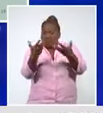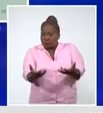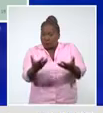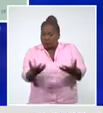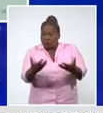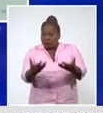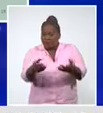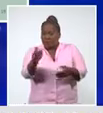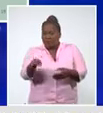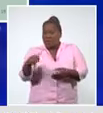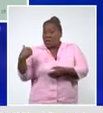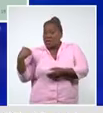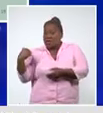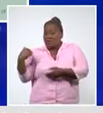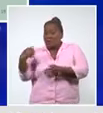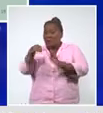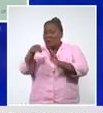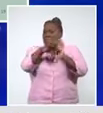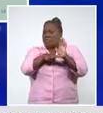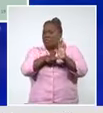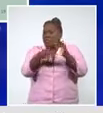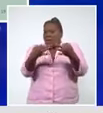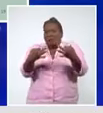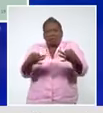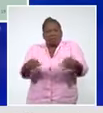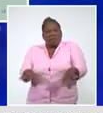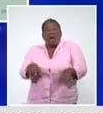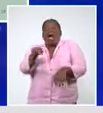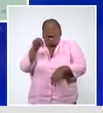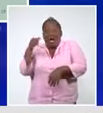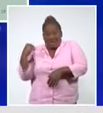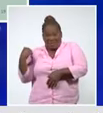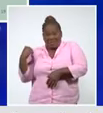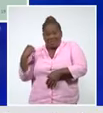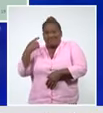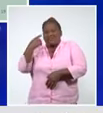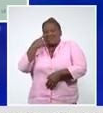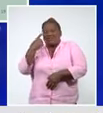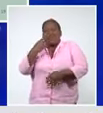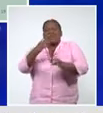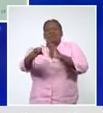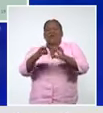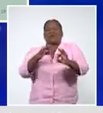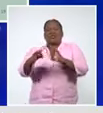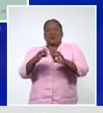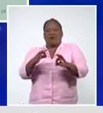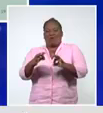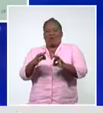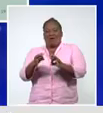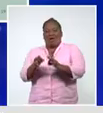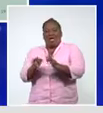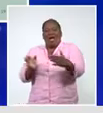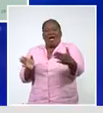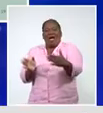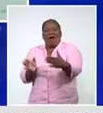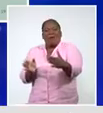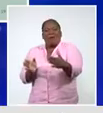medidas, está la protección, sobre todo de los lactantes, que hemos visto que se van